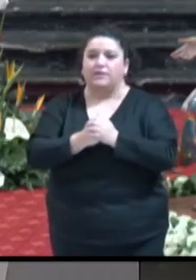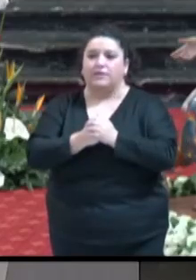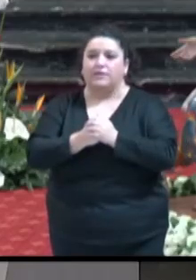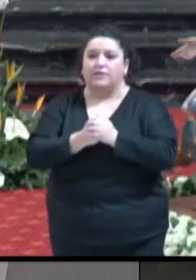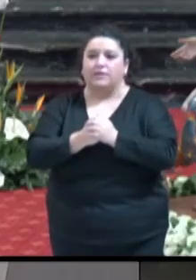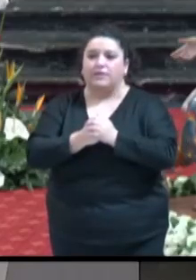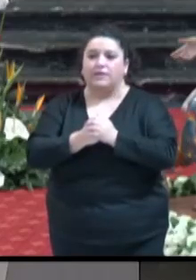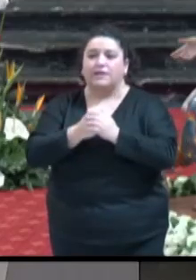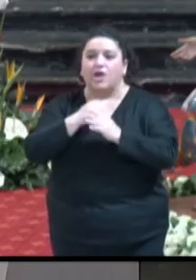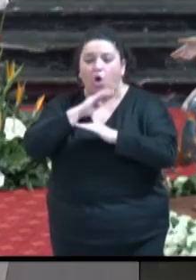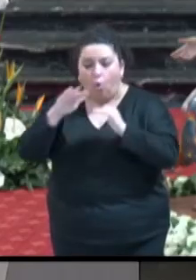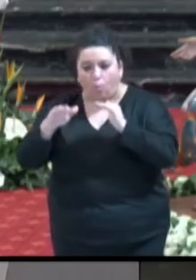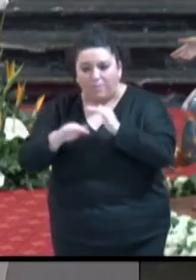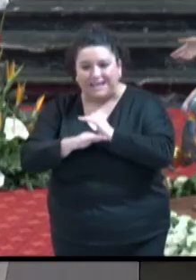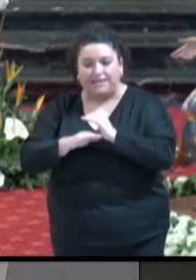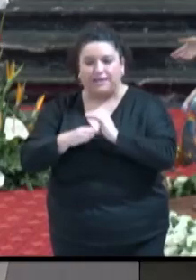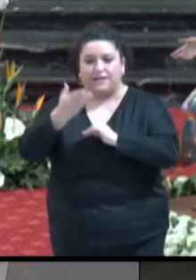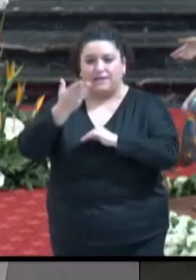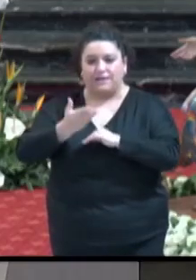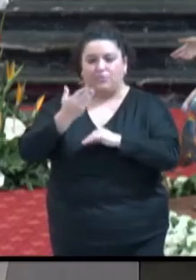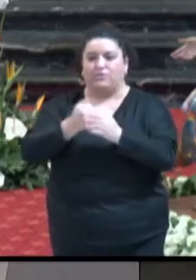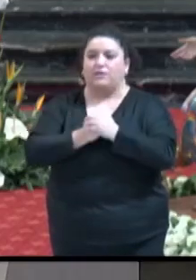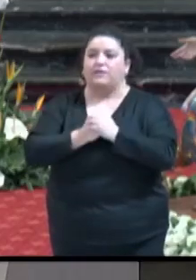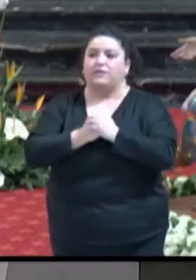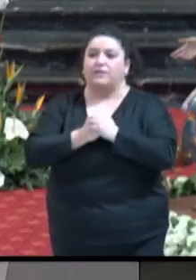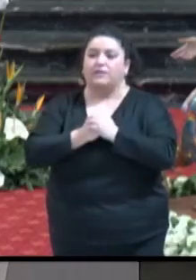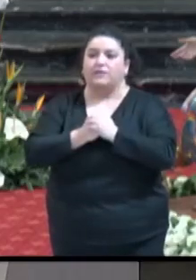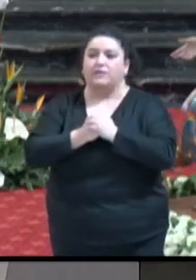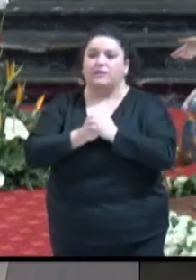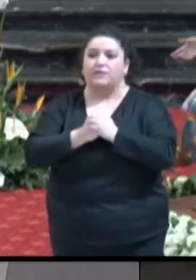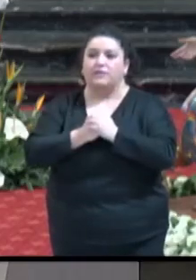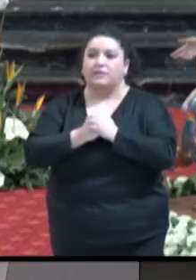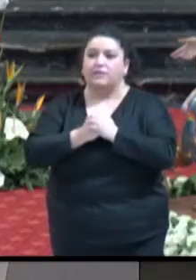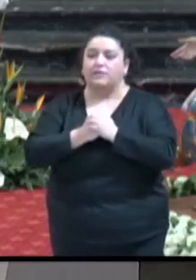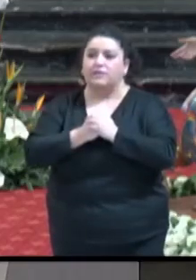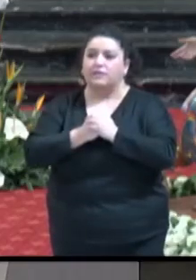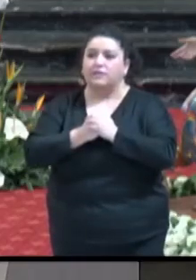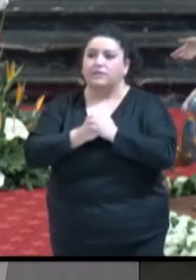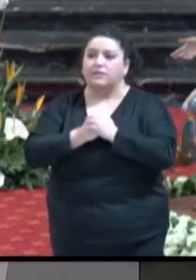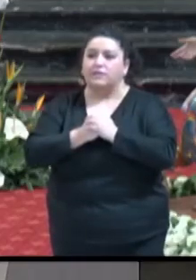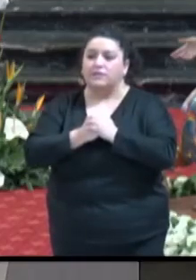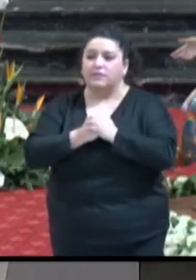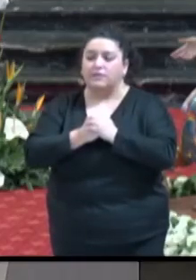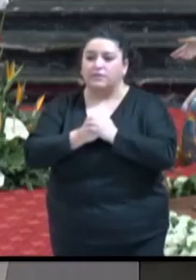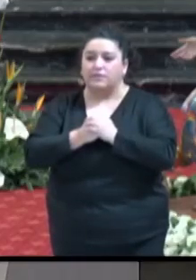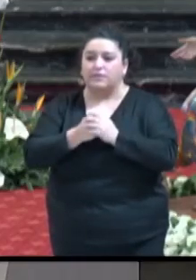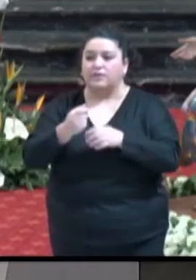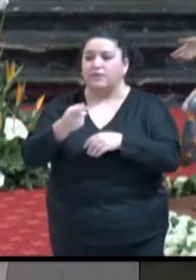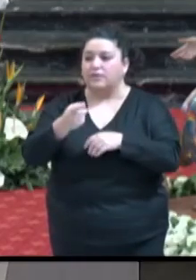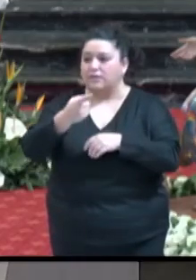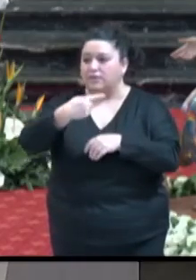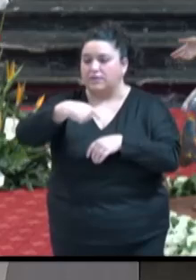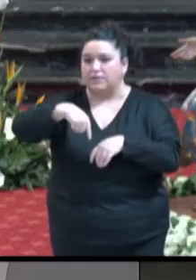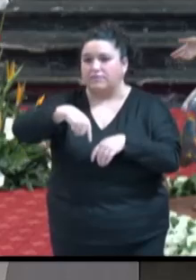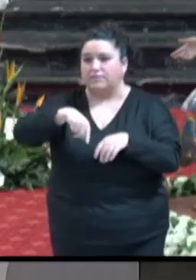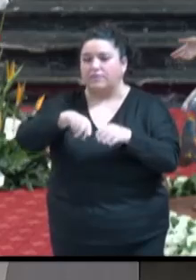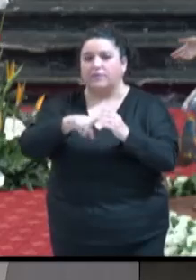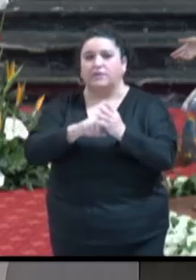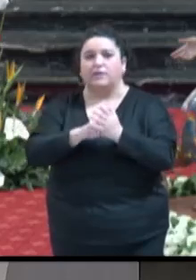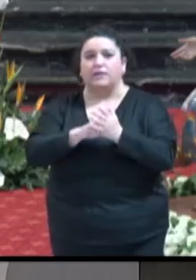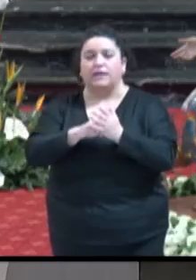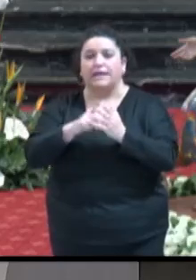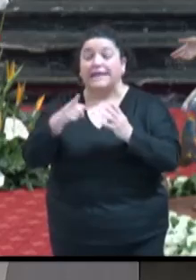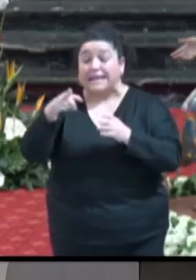hizo carne y acampó entre nosotros y hemos contemplado su gloria son